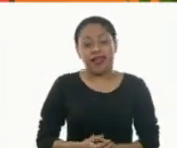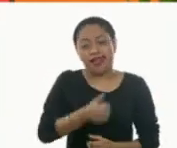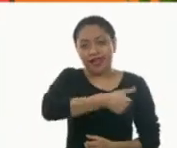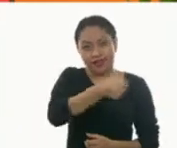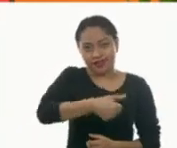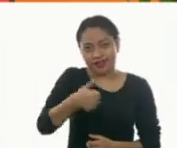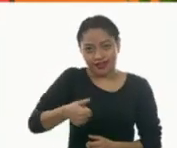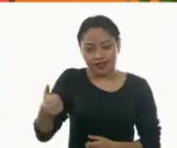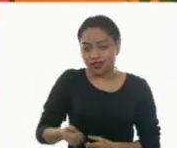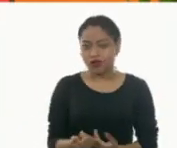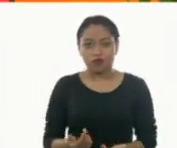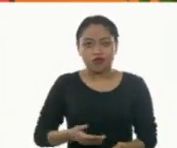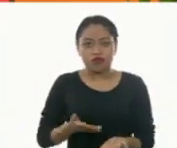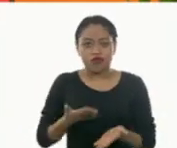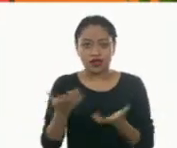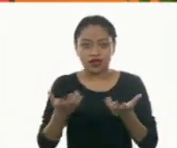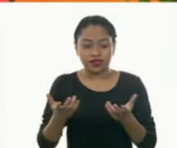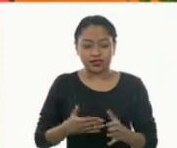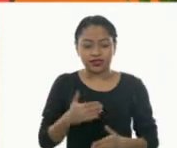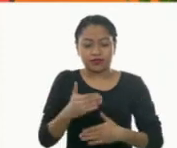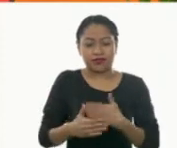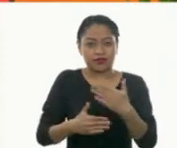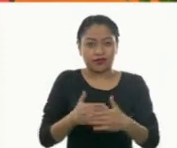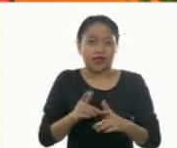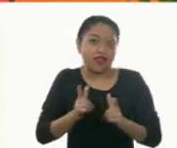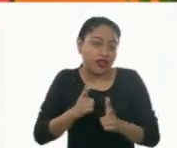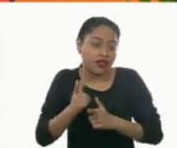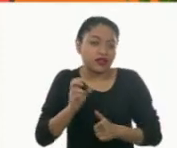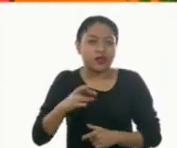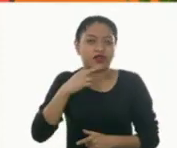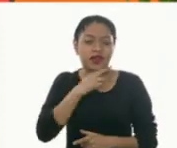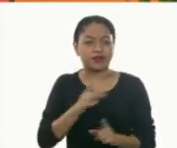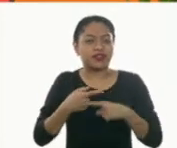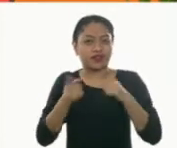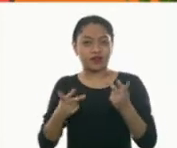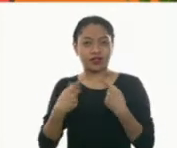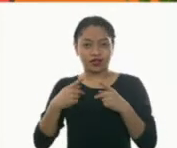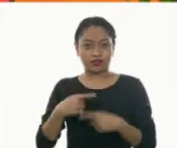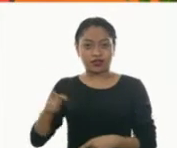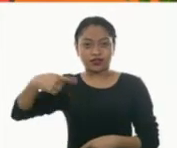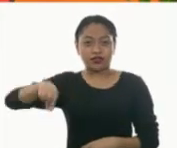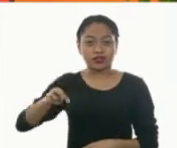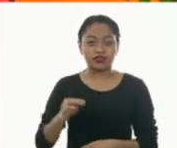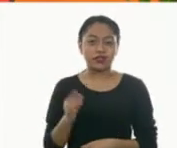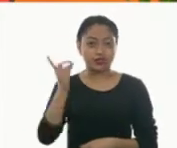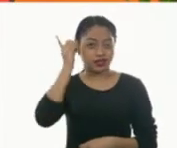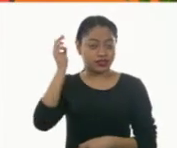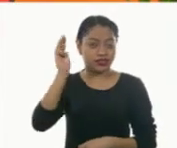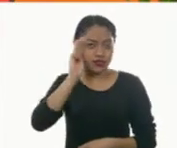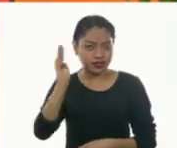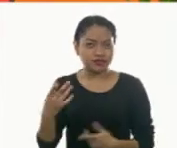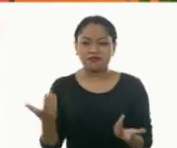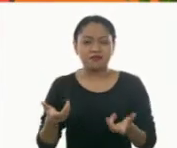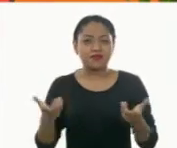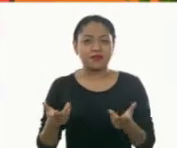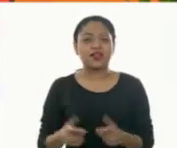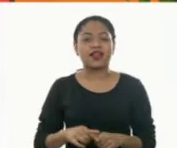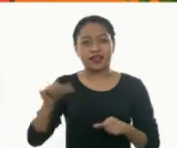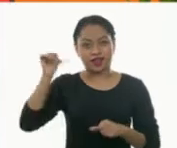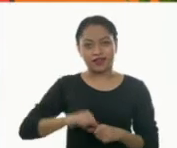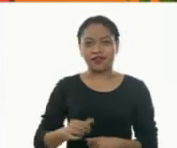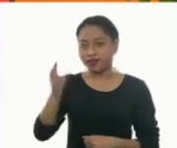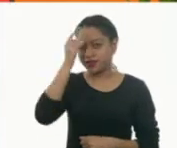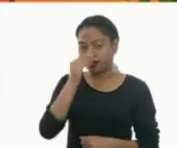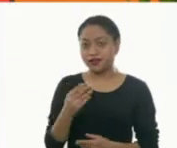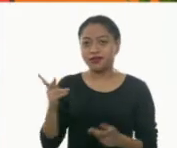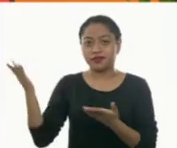quien lo hizo a su propio ritmo. Pero ¿qué pasa con las personas con discapacidad? El día de hoy platicaremos con Adriana Pérez,